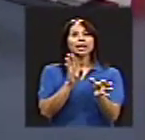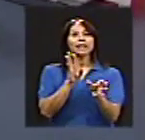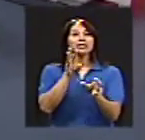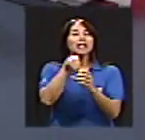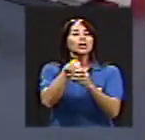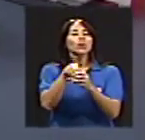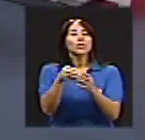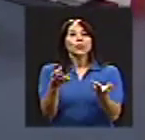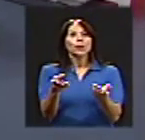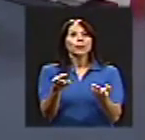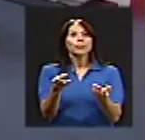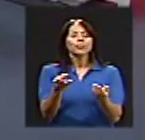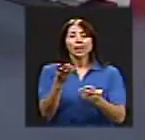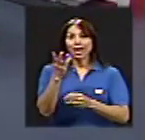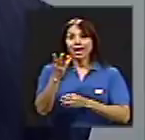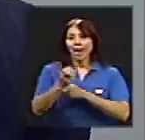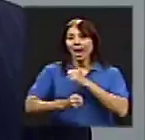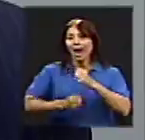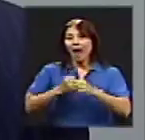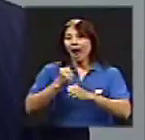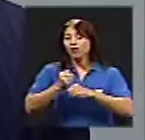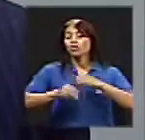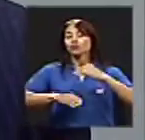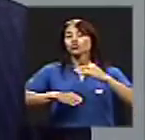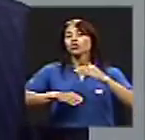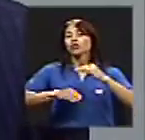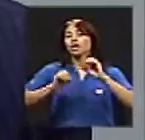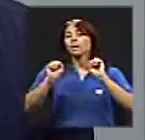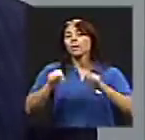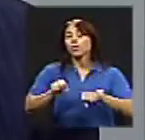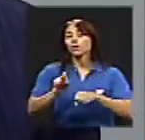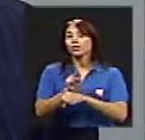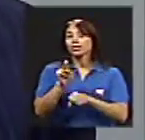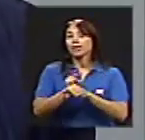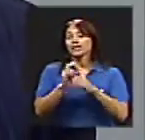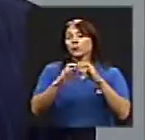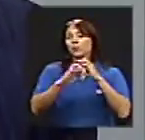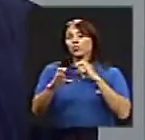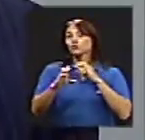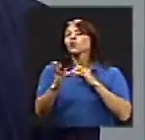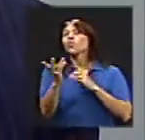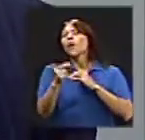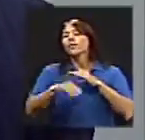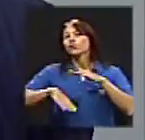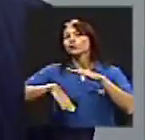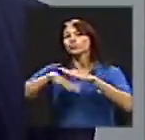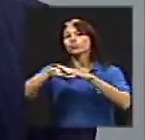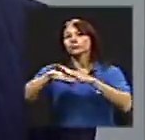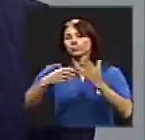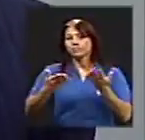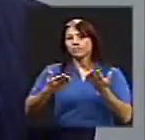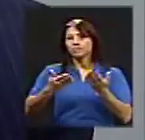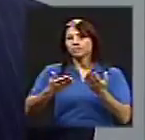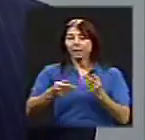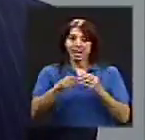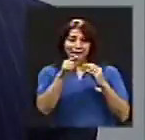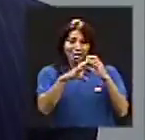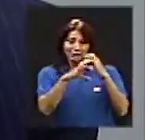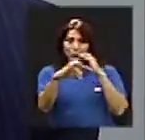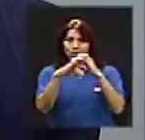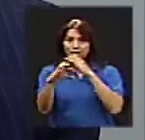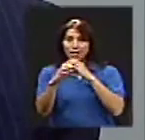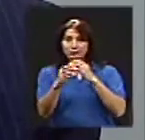son los años máximos que puede utilizarse una unidad, el valor de esas unidades, cómo se